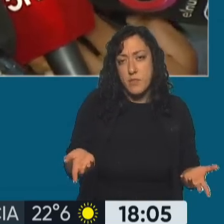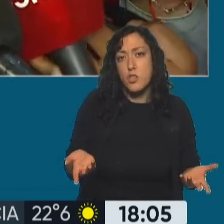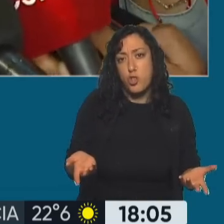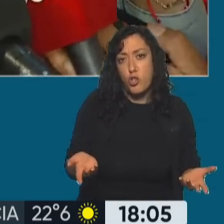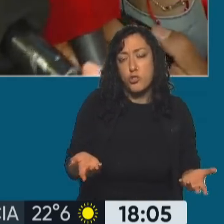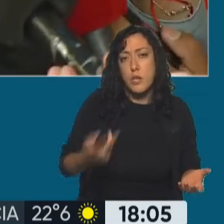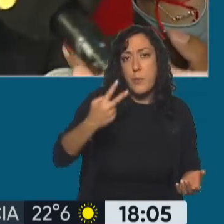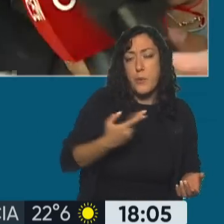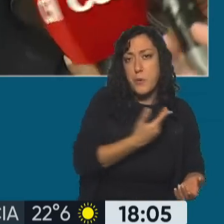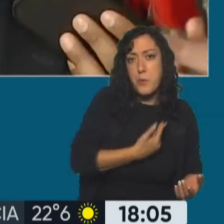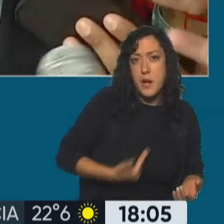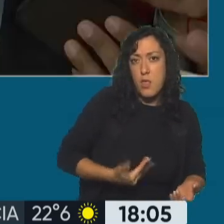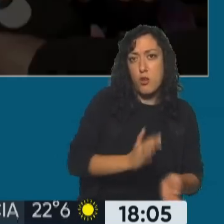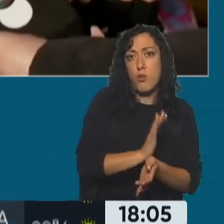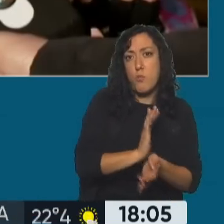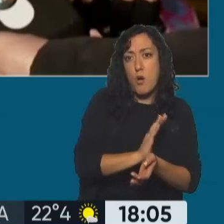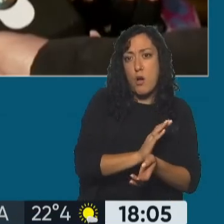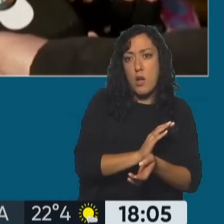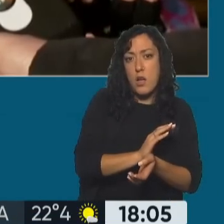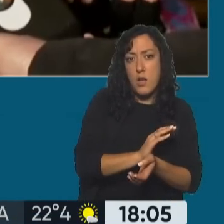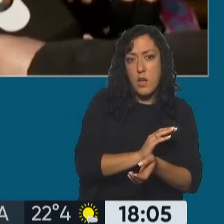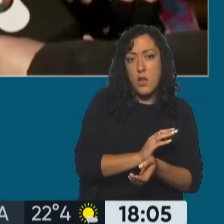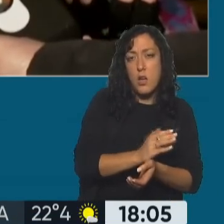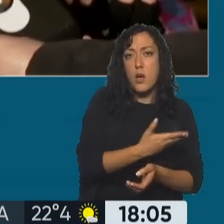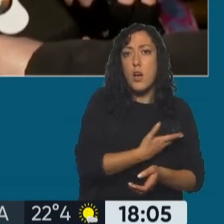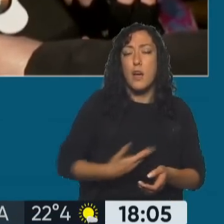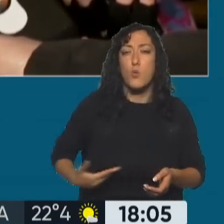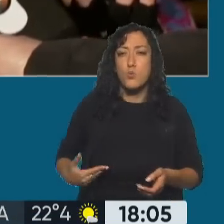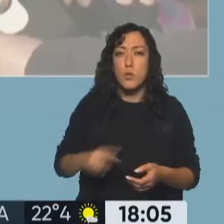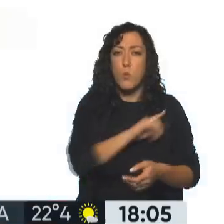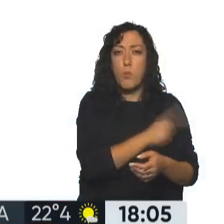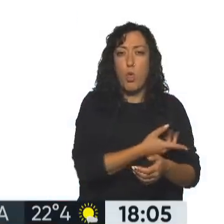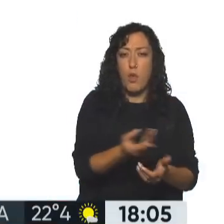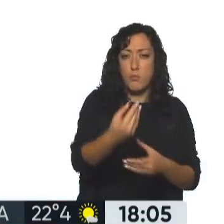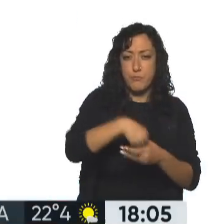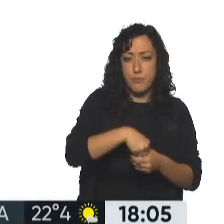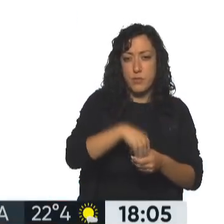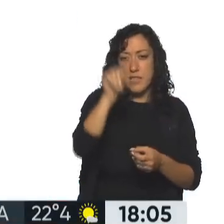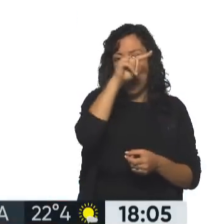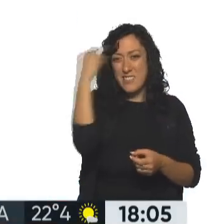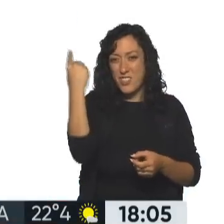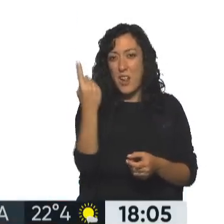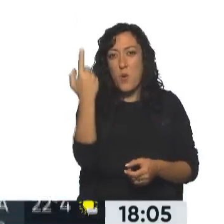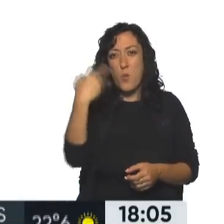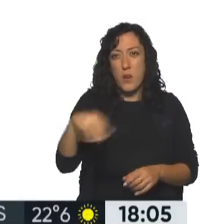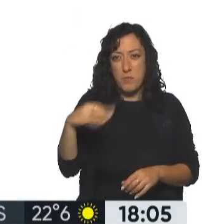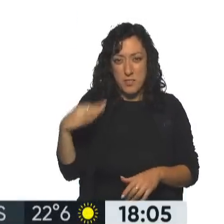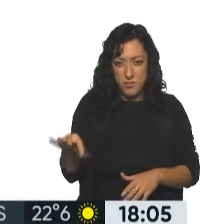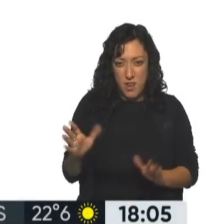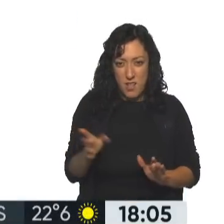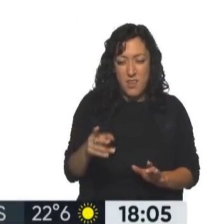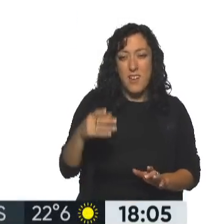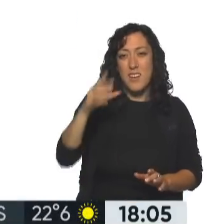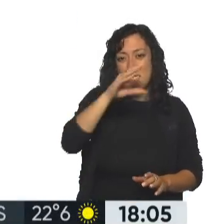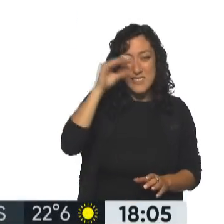era vicegobernador, el planteo era: había integrado el Poder Ejecutivo. El Poder Ejecutivo nacional es unipersonal. Cristina